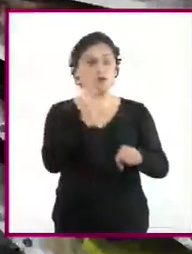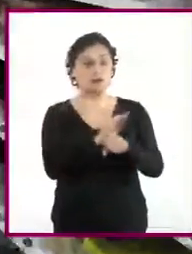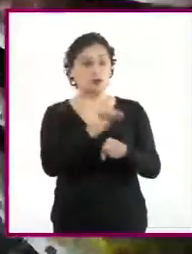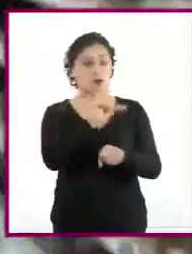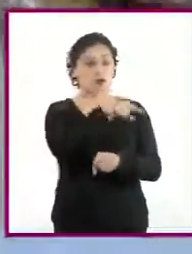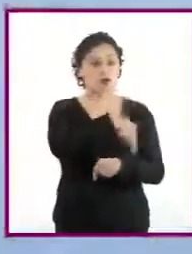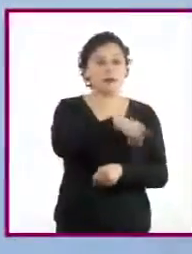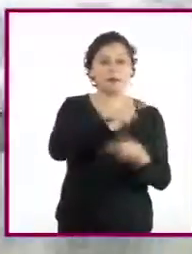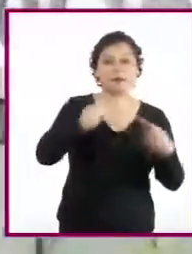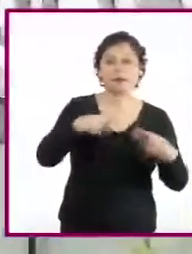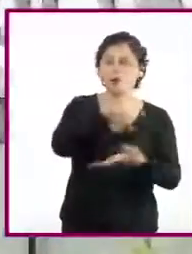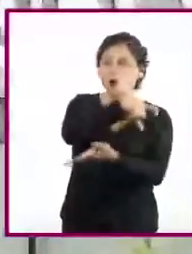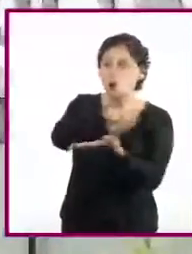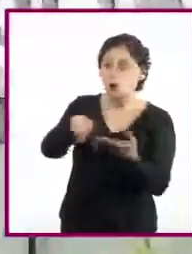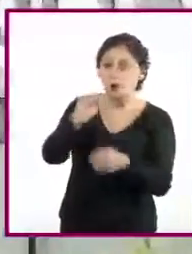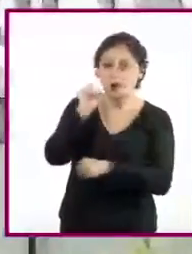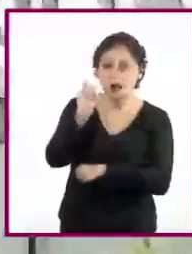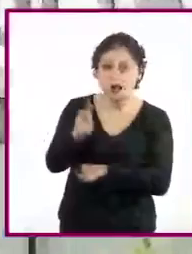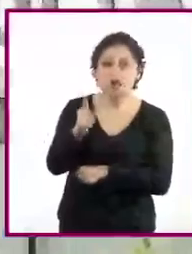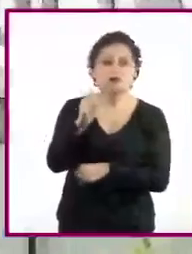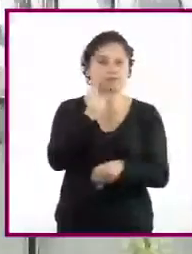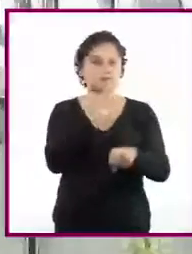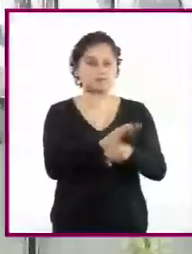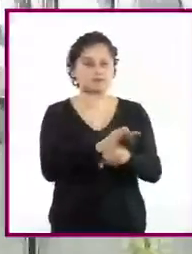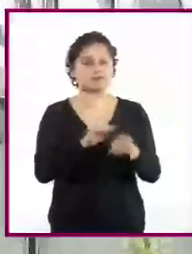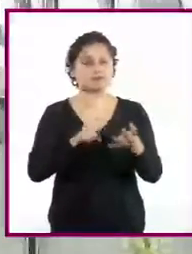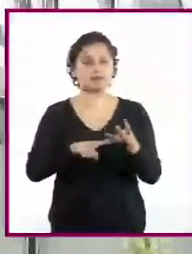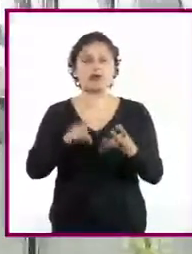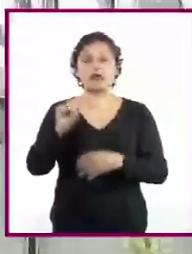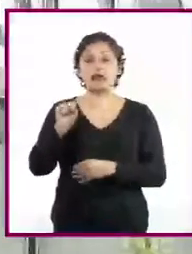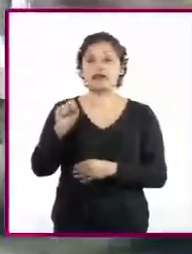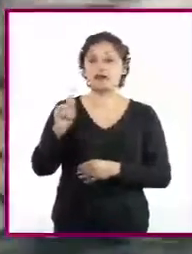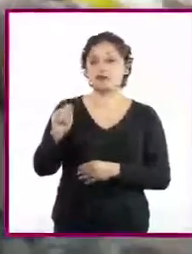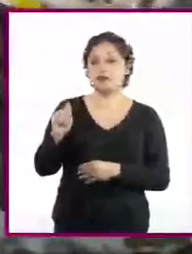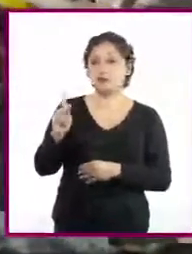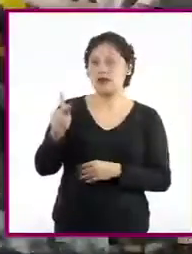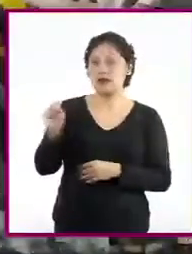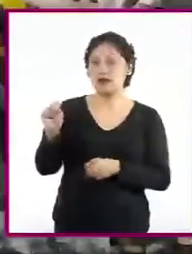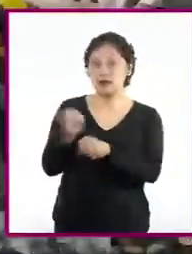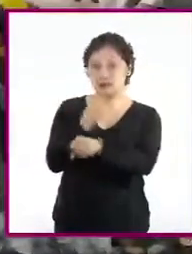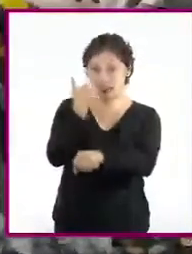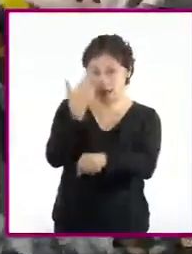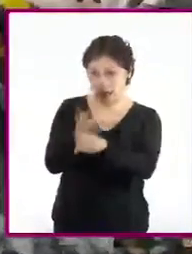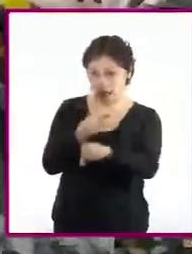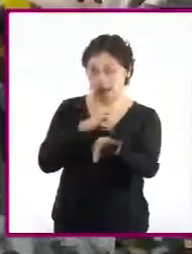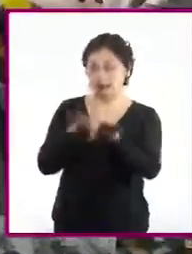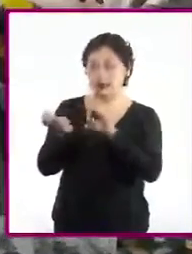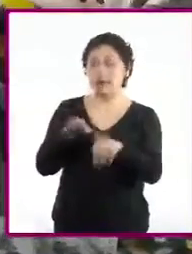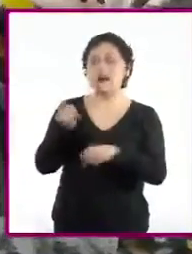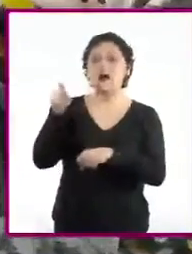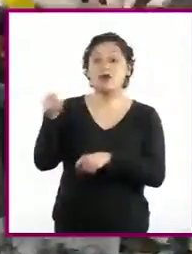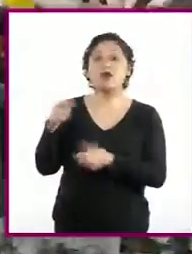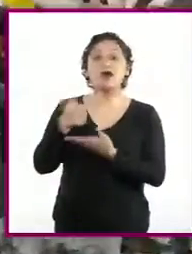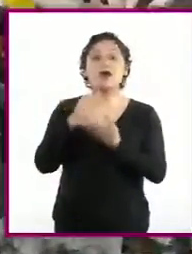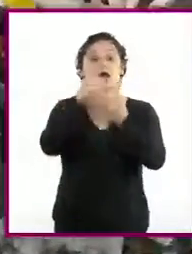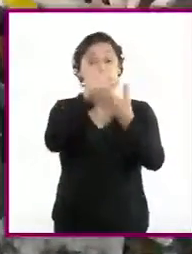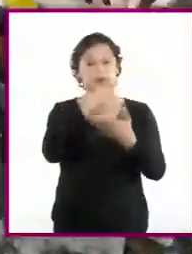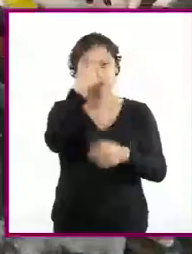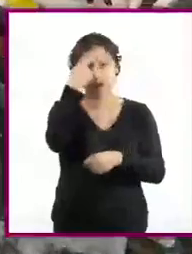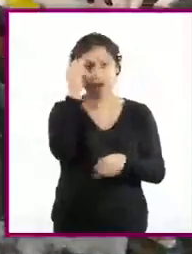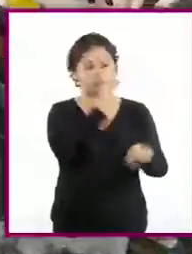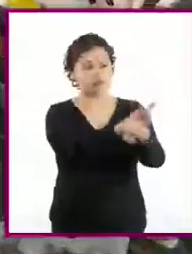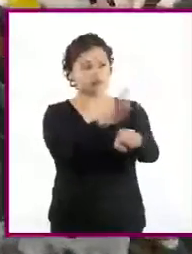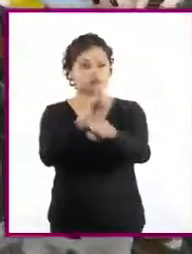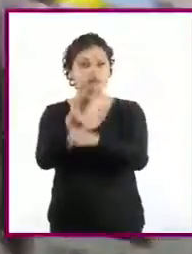o servicio. La Secretaría del Trabajo y Previsión Social vigila que se cumplan los derechos de los trabajadores para evitar riesgos